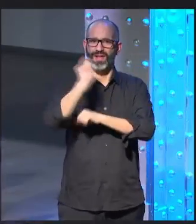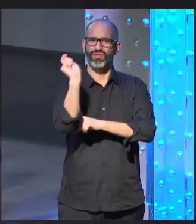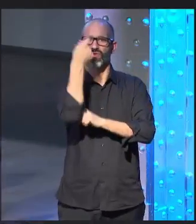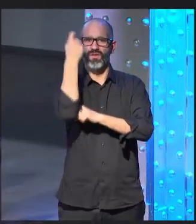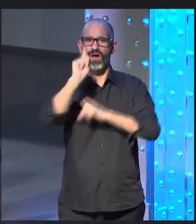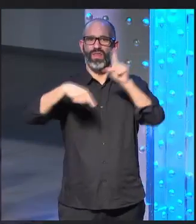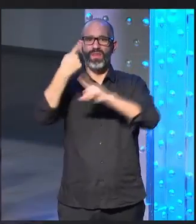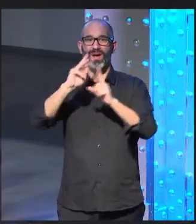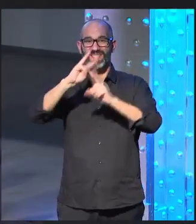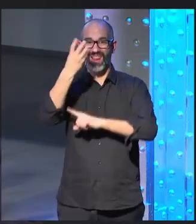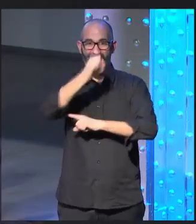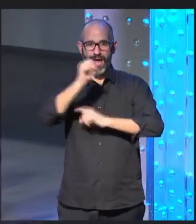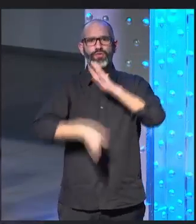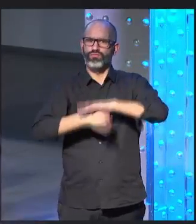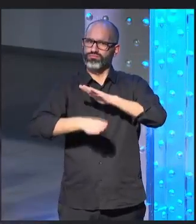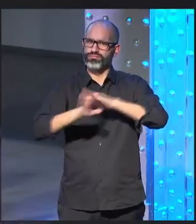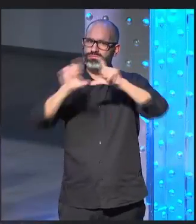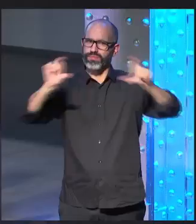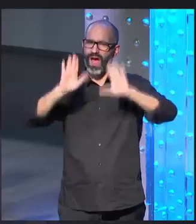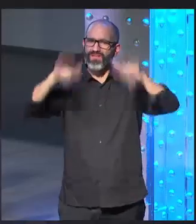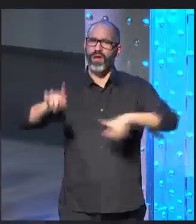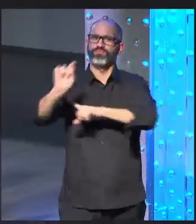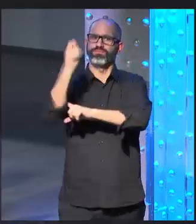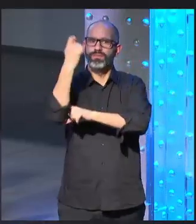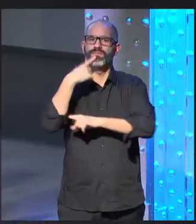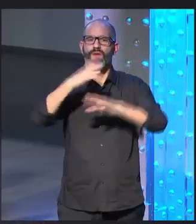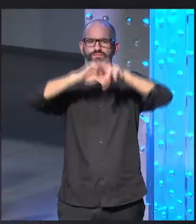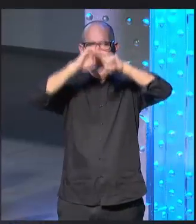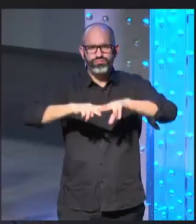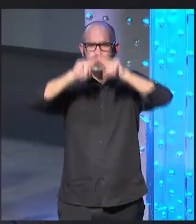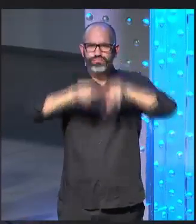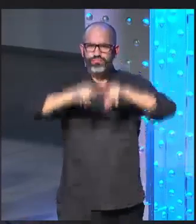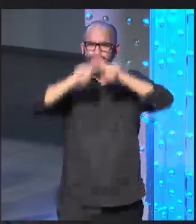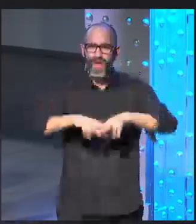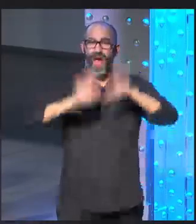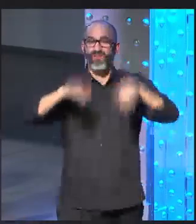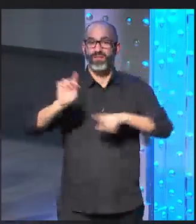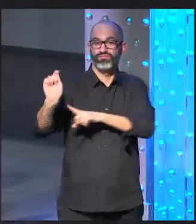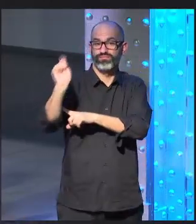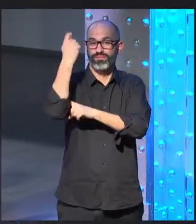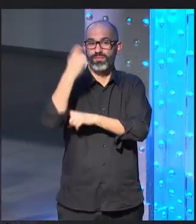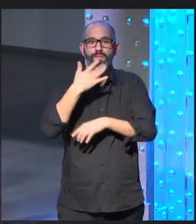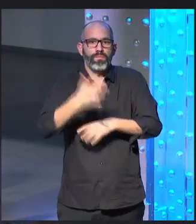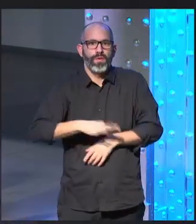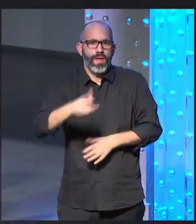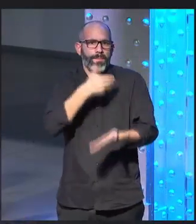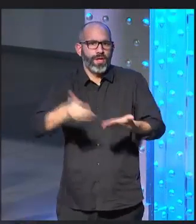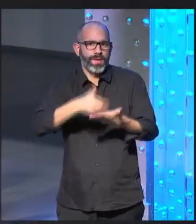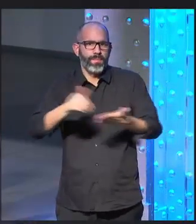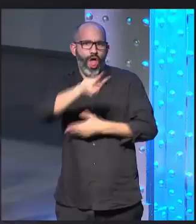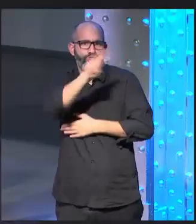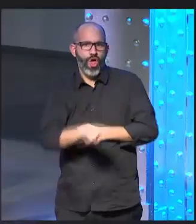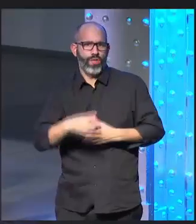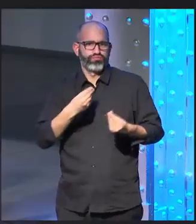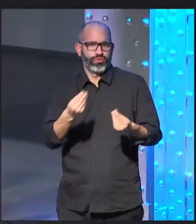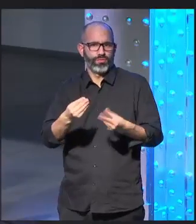que no habían muerto al tercer año y que habían tenido un éxito. No necesariamente dieron con una startup que se vendió por miles de millones de dólares, sino más